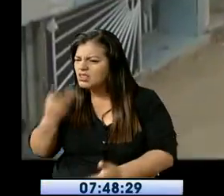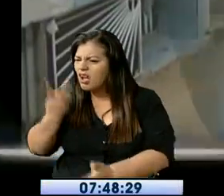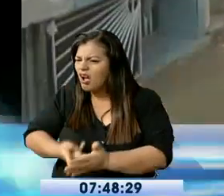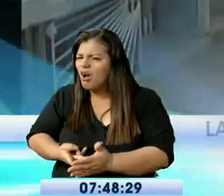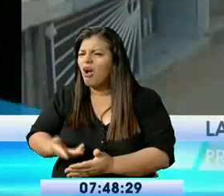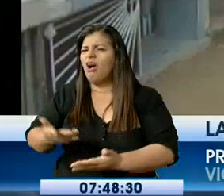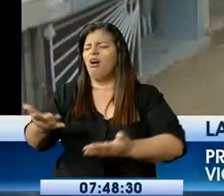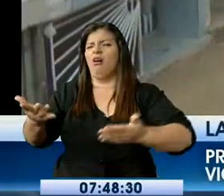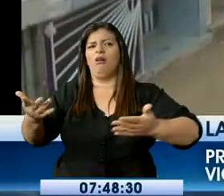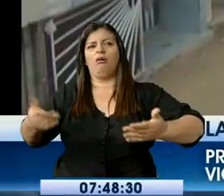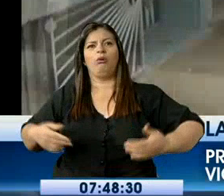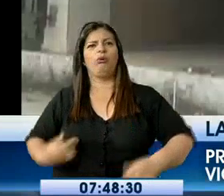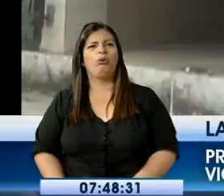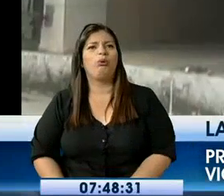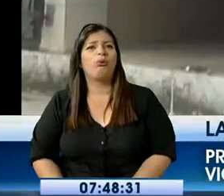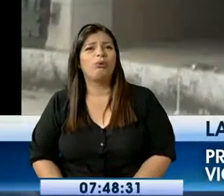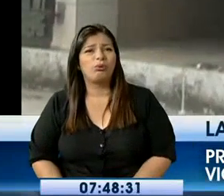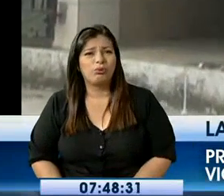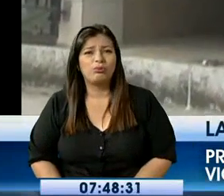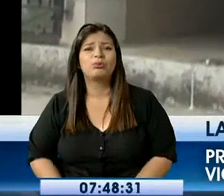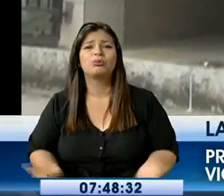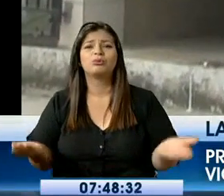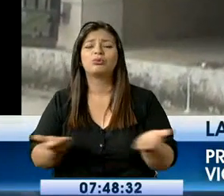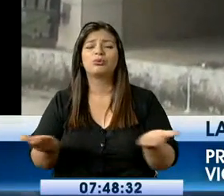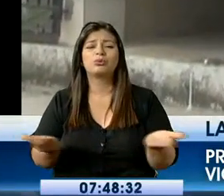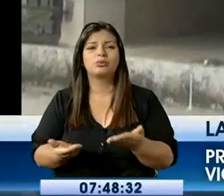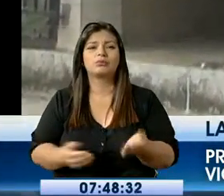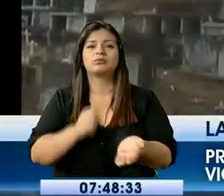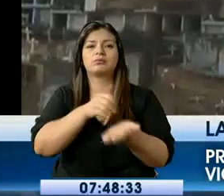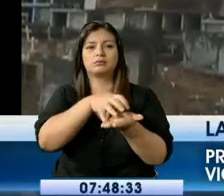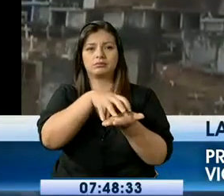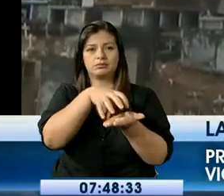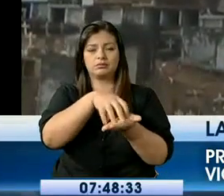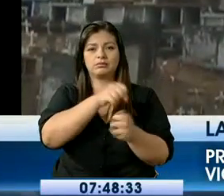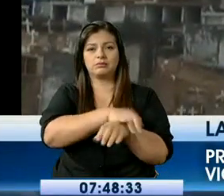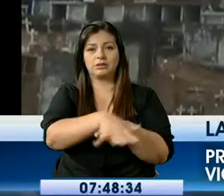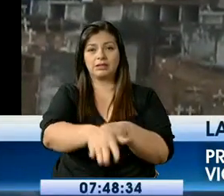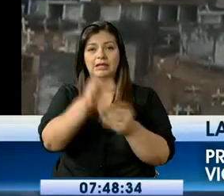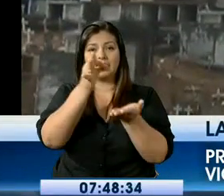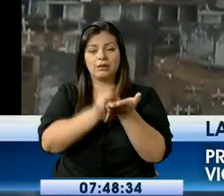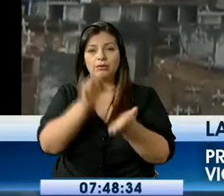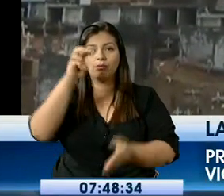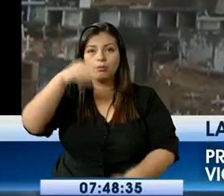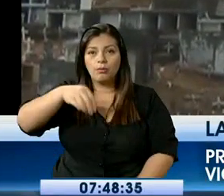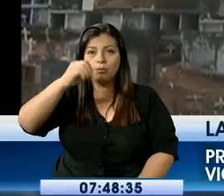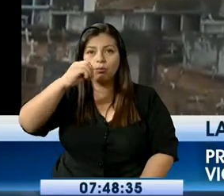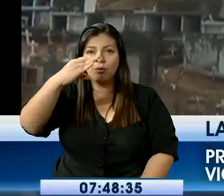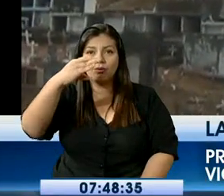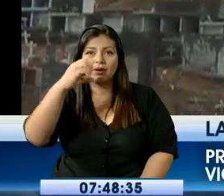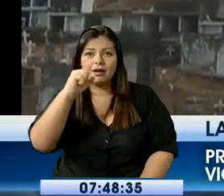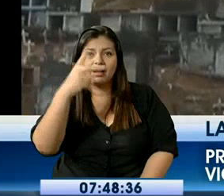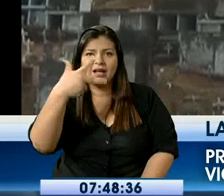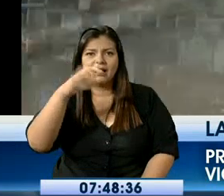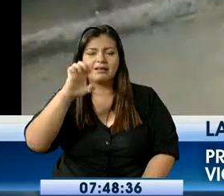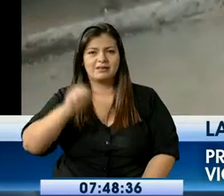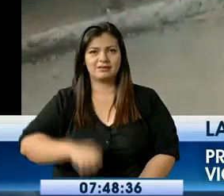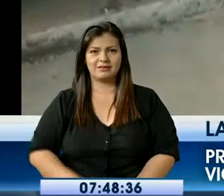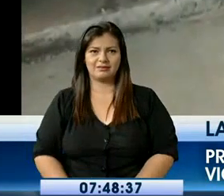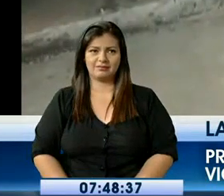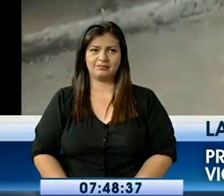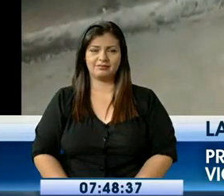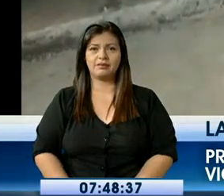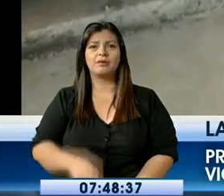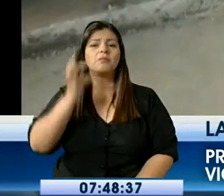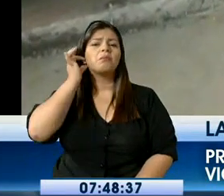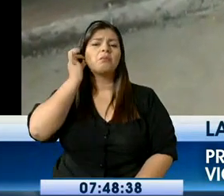Este acto de necrofilia ocurrió en el cementerio general del Cantón Mocache, pocas horas después de que la adulta mayor fue sepultada tras fallecer por